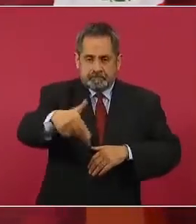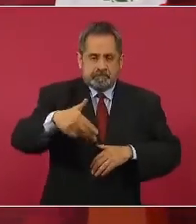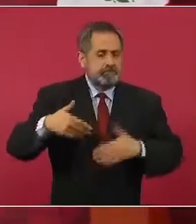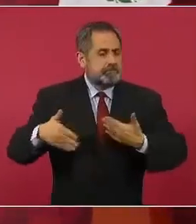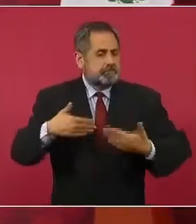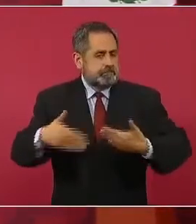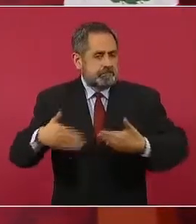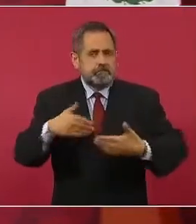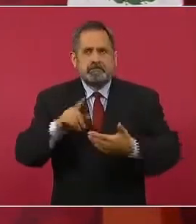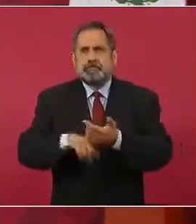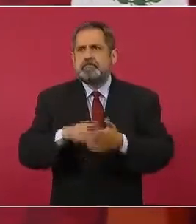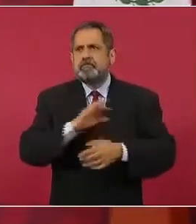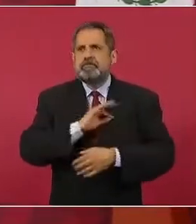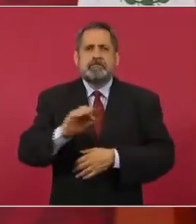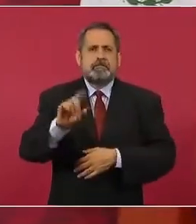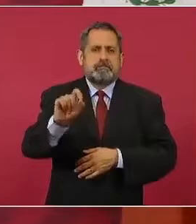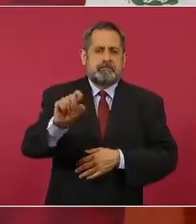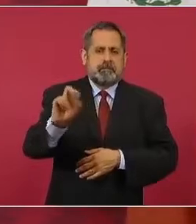a mi